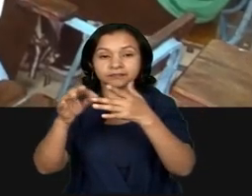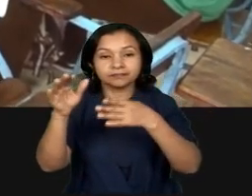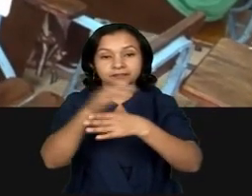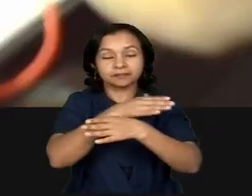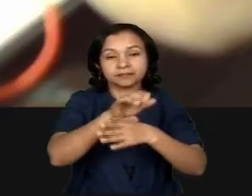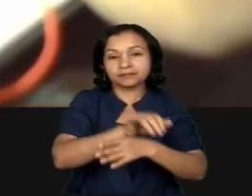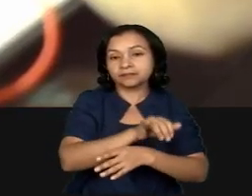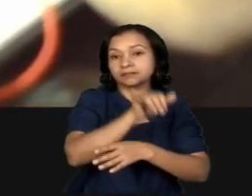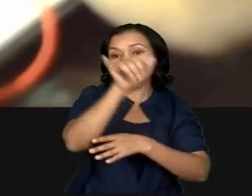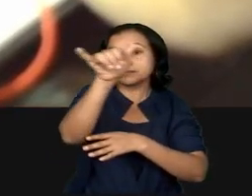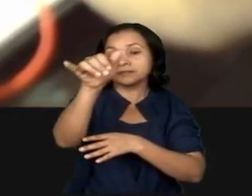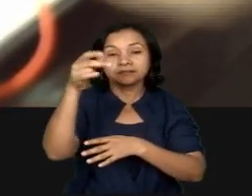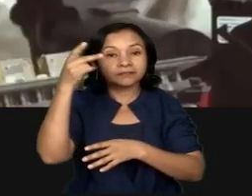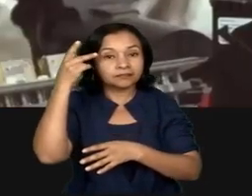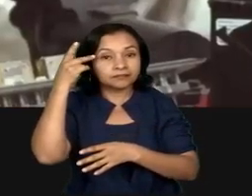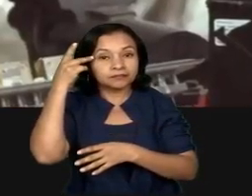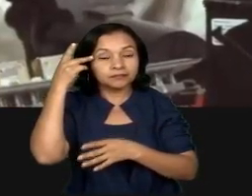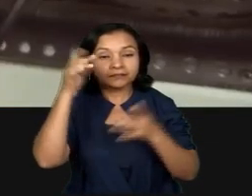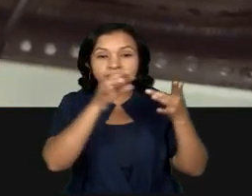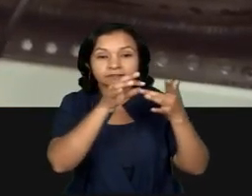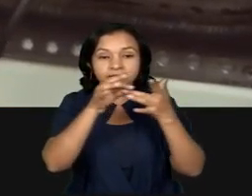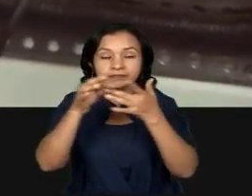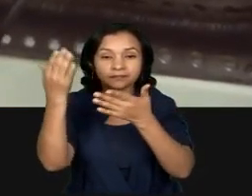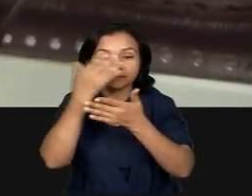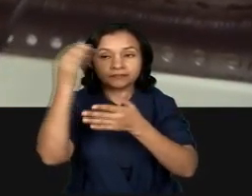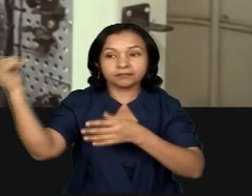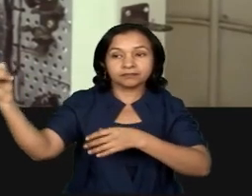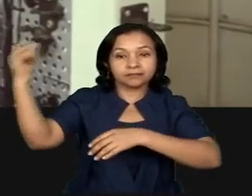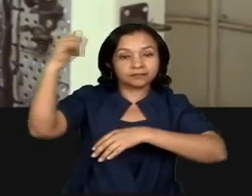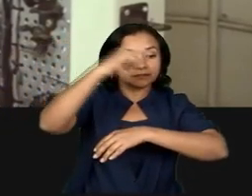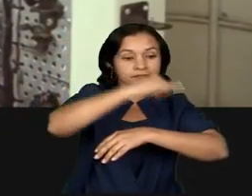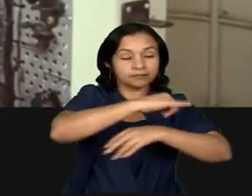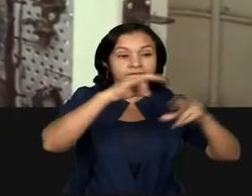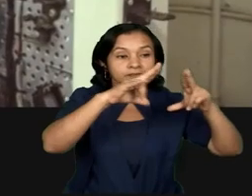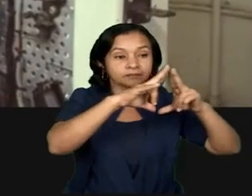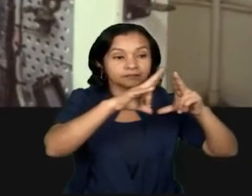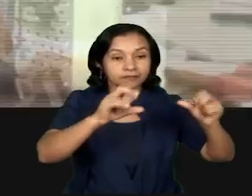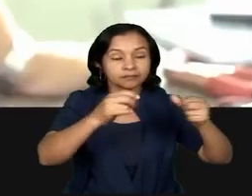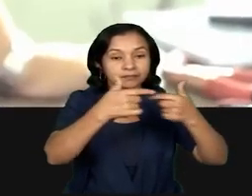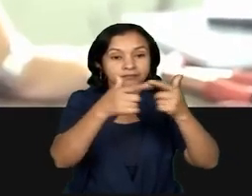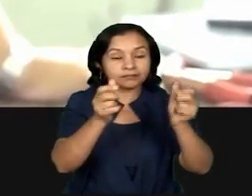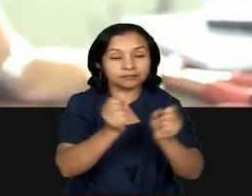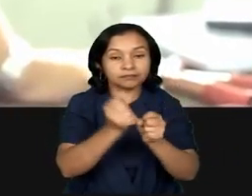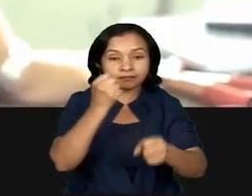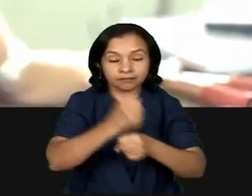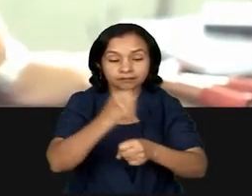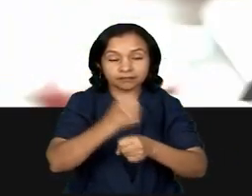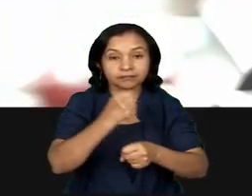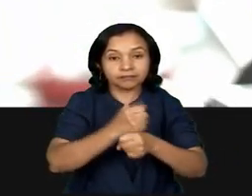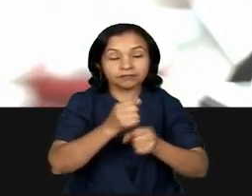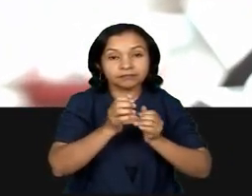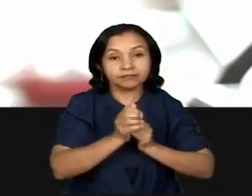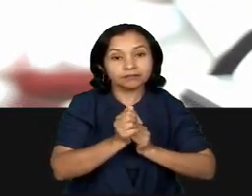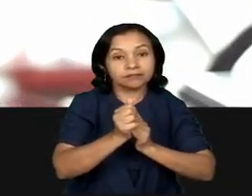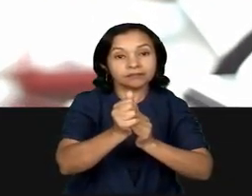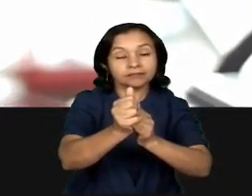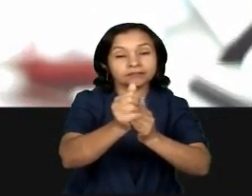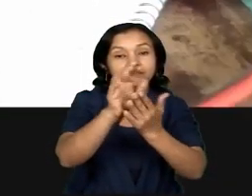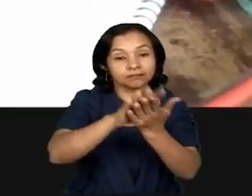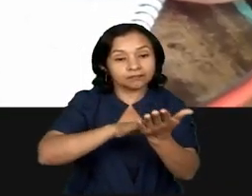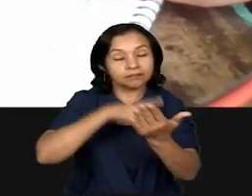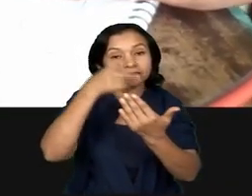viajaron a Corea, se especializaron y regresaron al país y van a ser el equipo pionero, el equipo núcleo para un programa